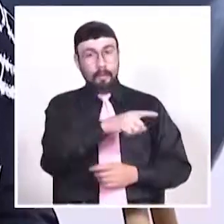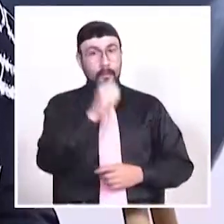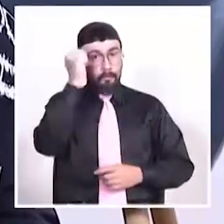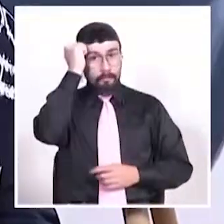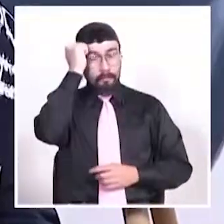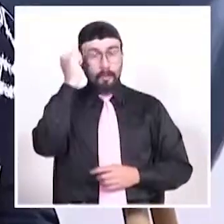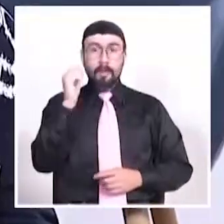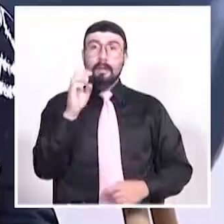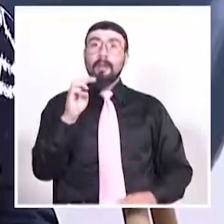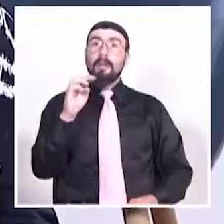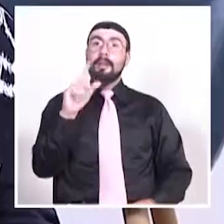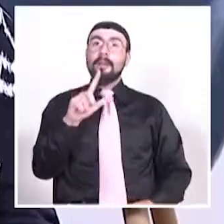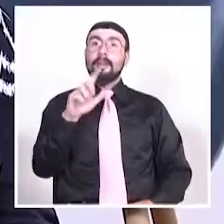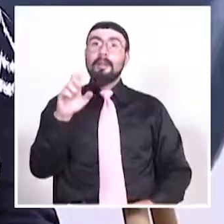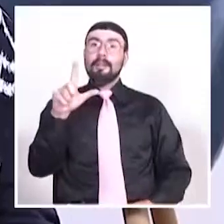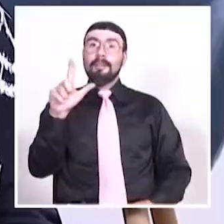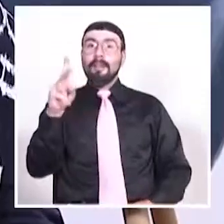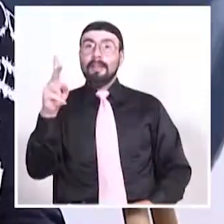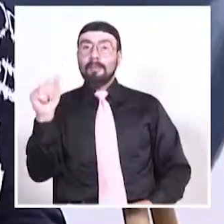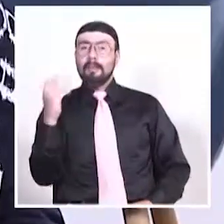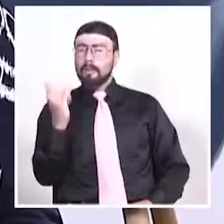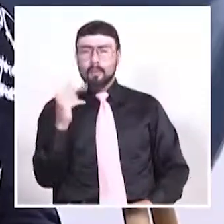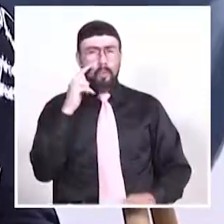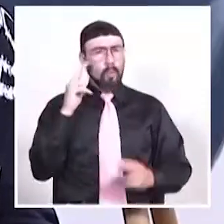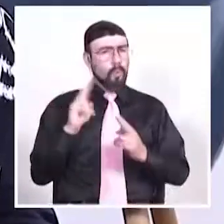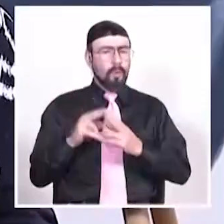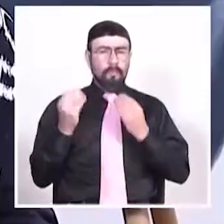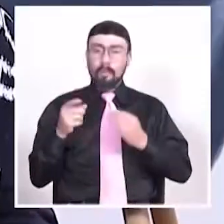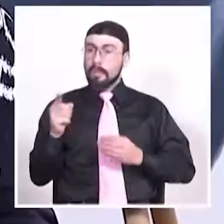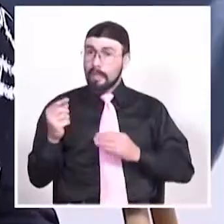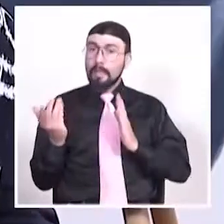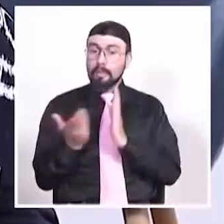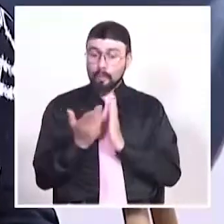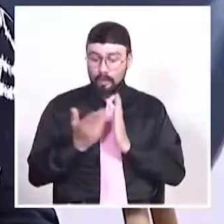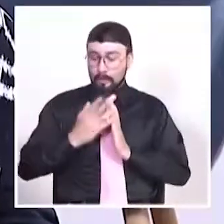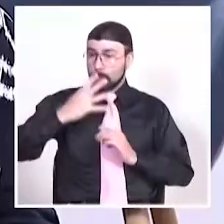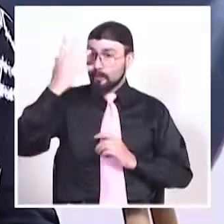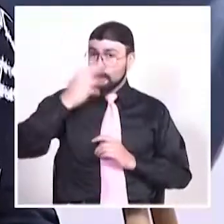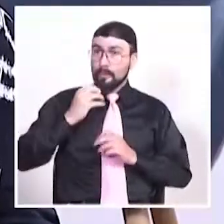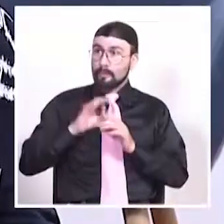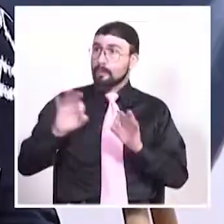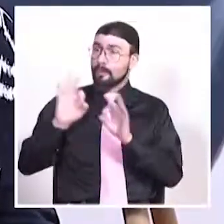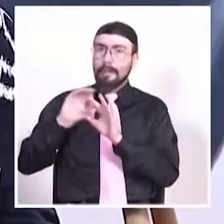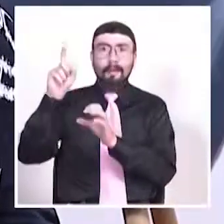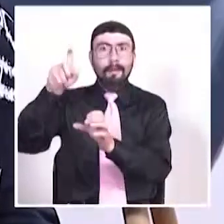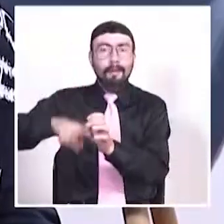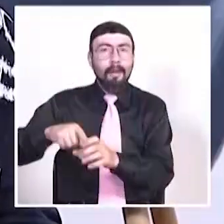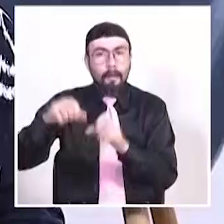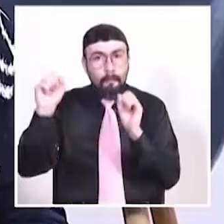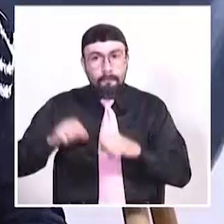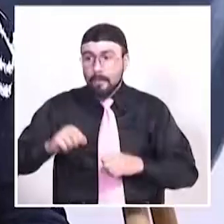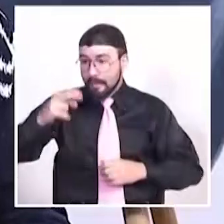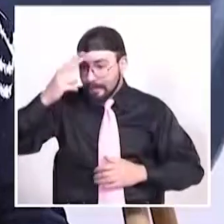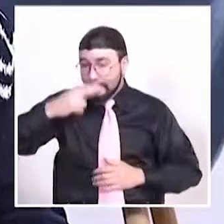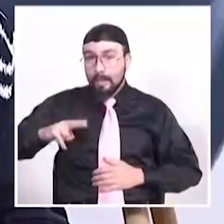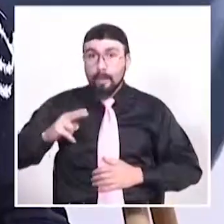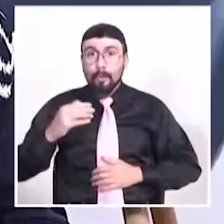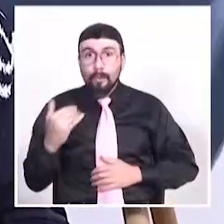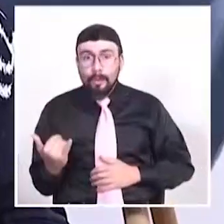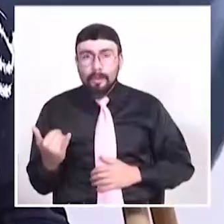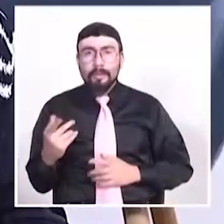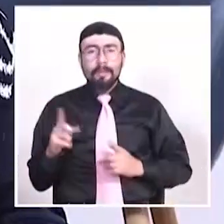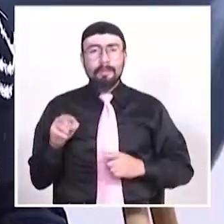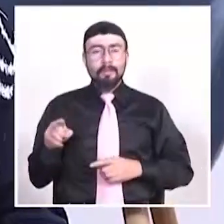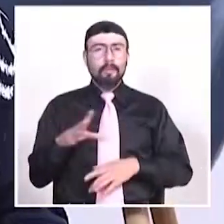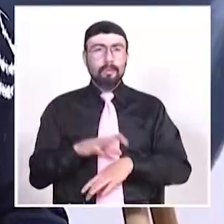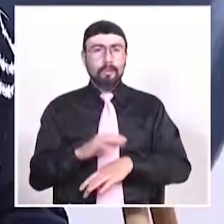un médico muy reconocido que ha montado una escuela maravillosa donde tuvimos la oportunidad con mi hijo y con el